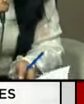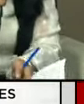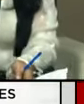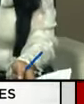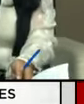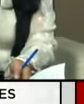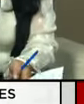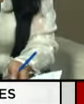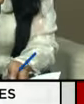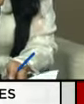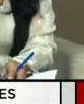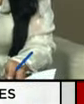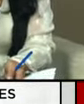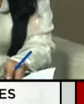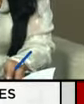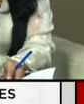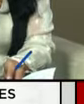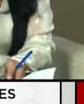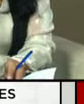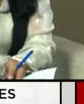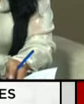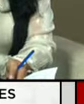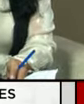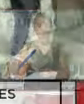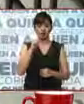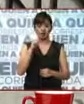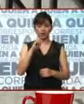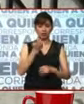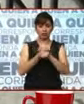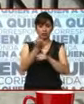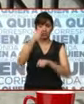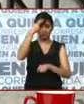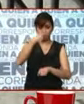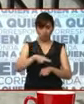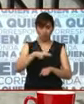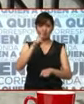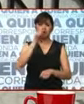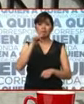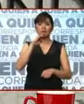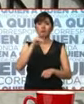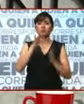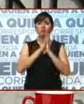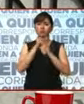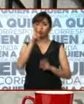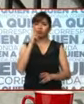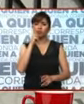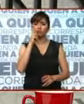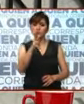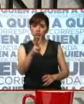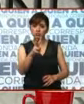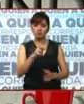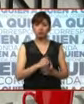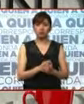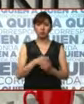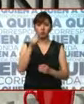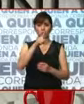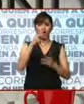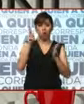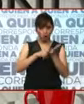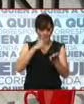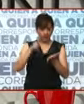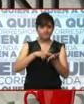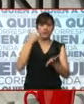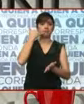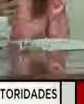gusto, ahorita lo checamos. Sinancatepec, en el Estado de México. Y a Samia, te encargo, a ver si das guerra, por